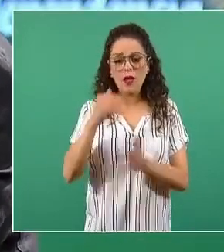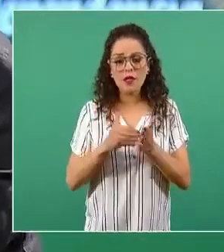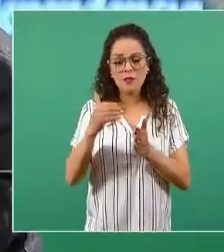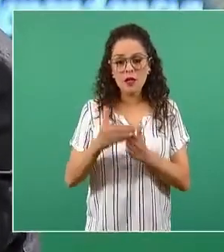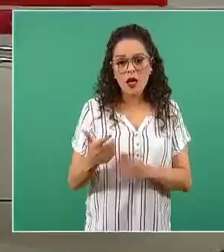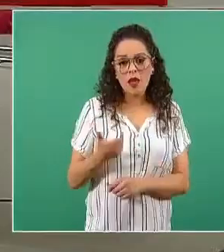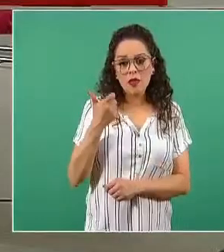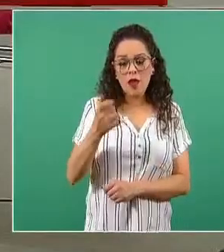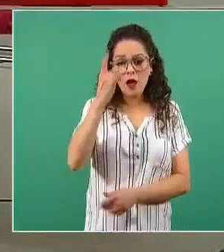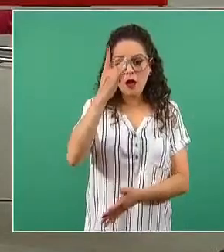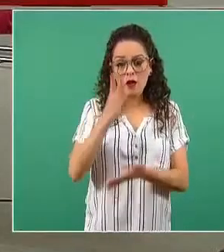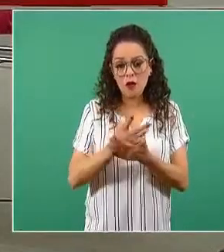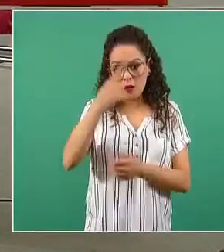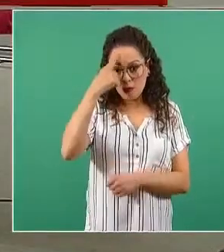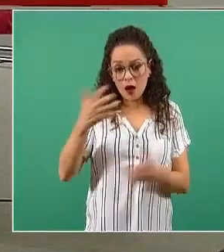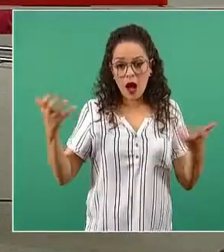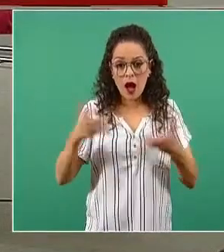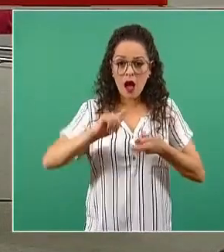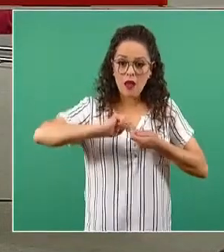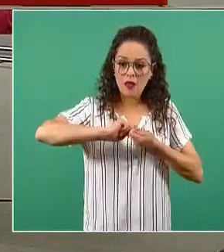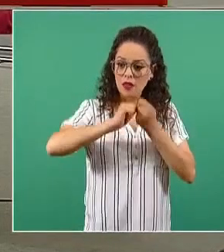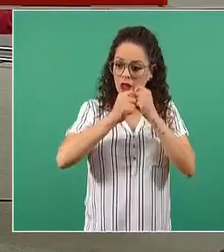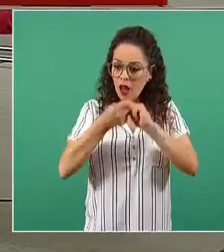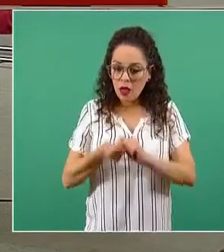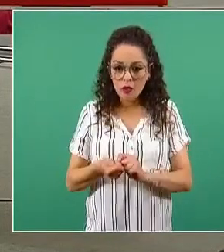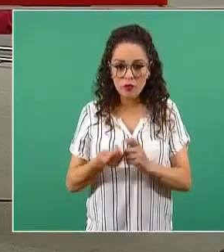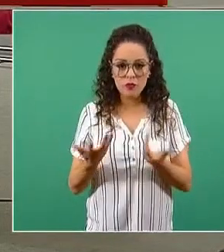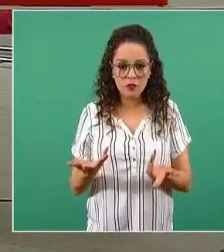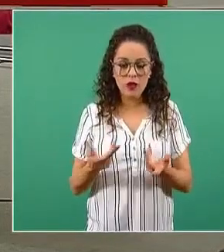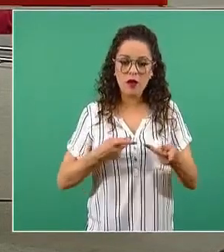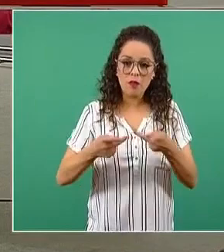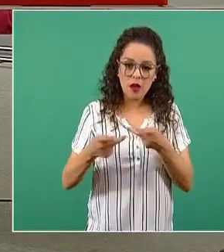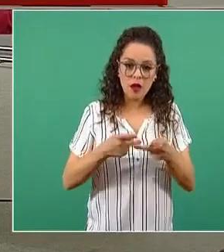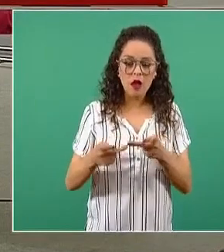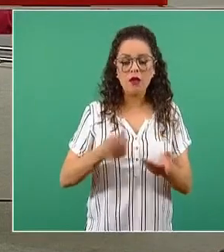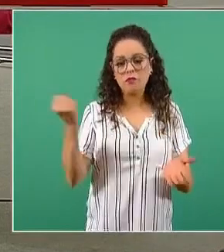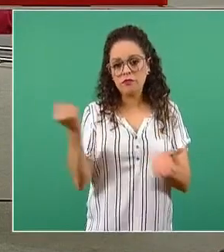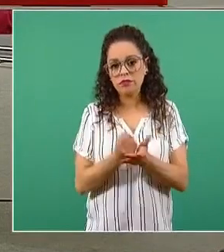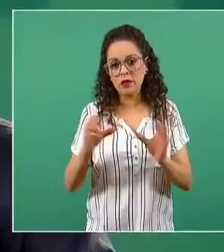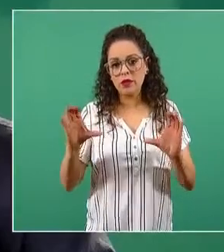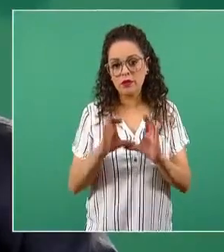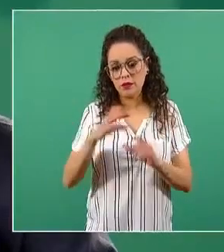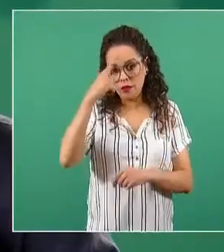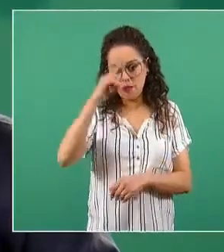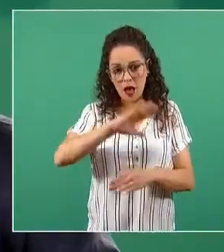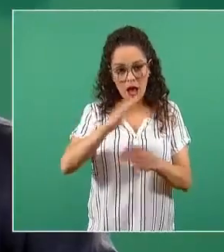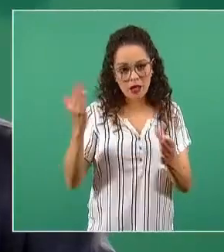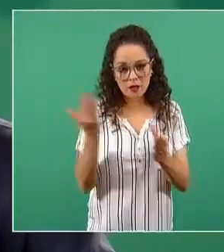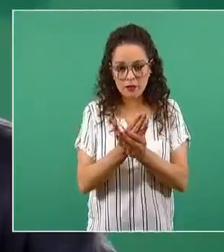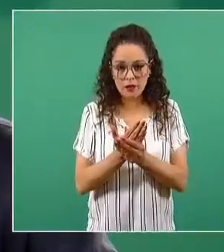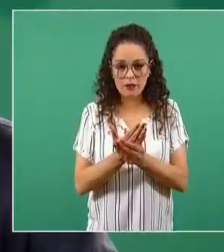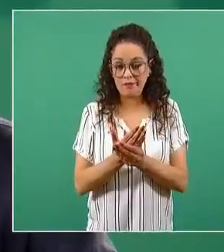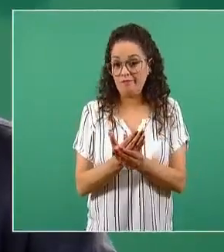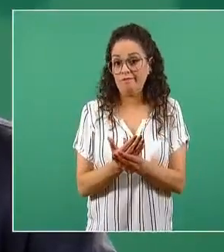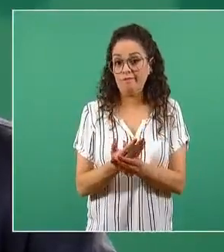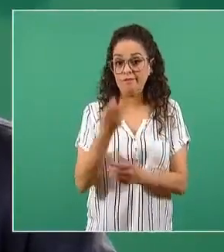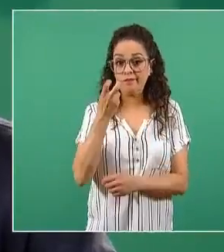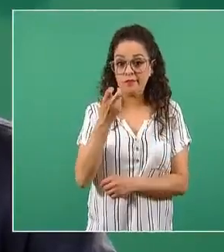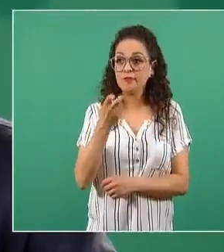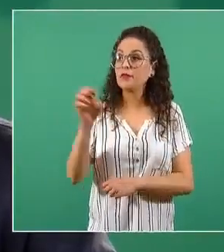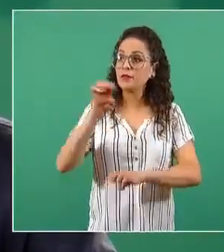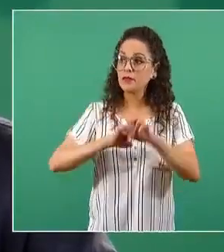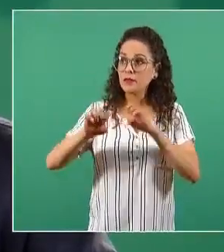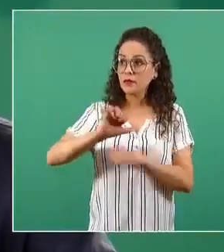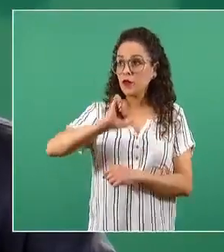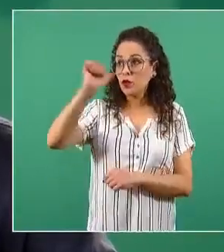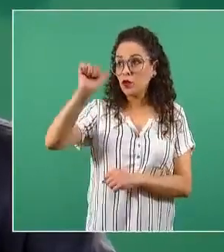pesos solamente en hacer la traducción y la preparación y la certificación del expediente. Y esto las compañías extranjeras lo tenían que